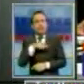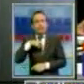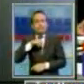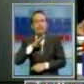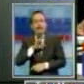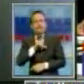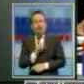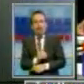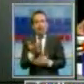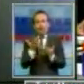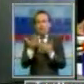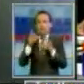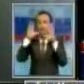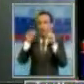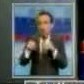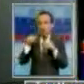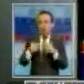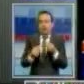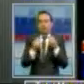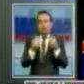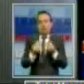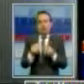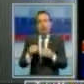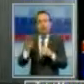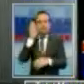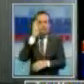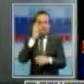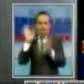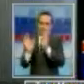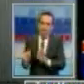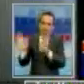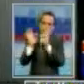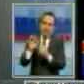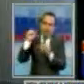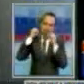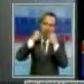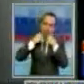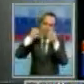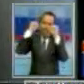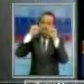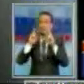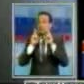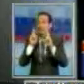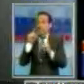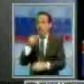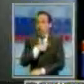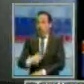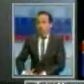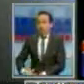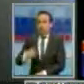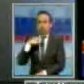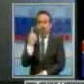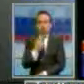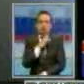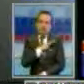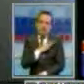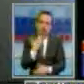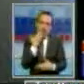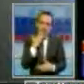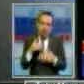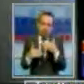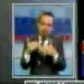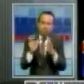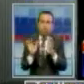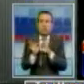En primer lugar, felicitar a Michelle Bachelet por su triunfo. Esperamos que le vaya bien a su gobierno, por el bien de todos los chilenos.